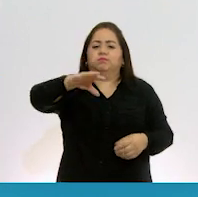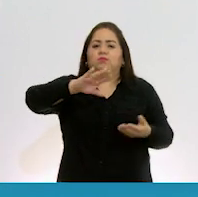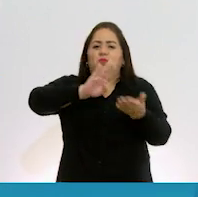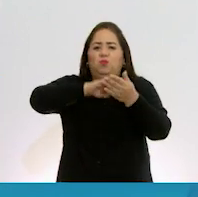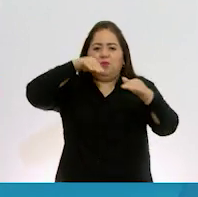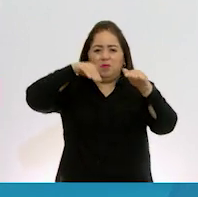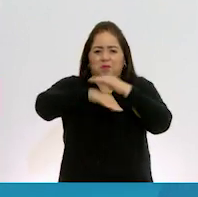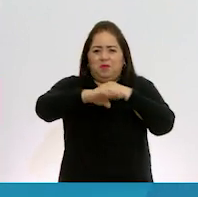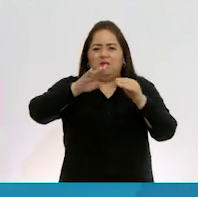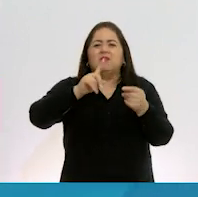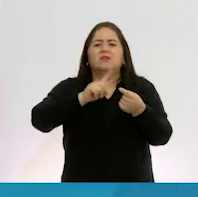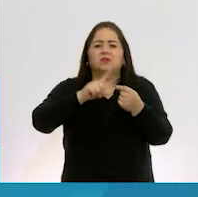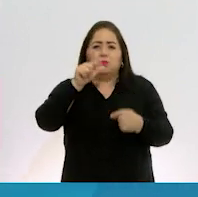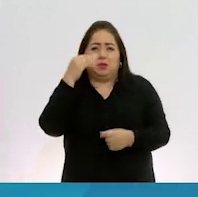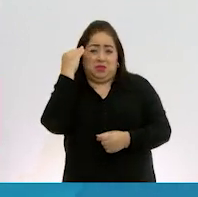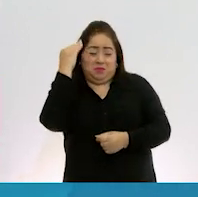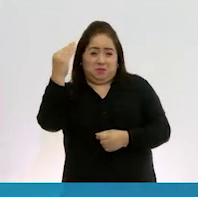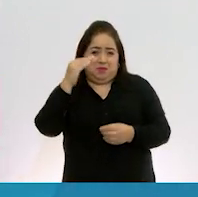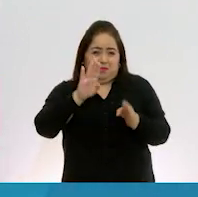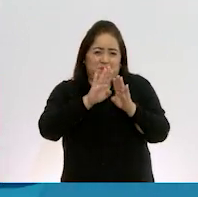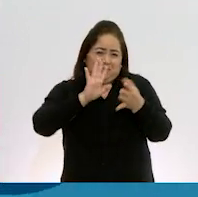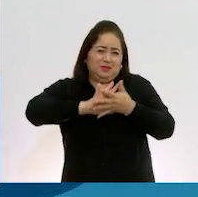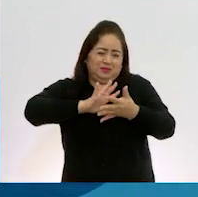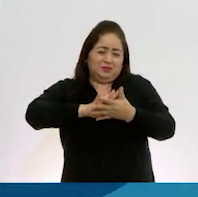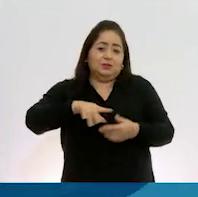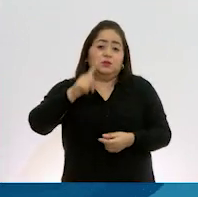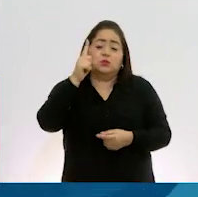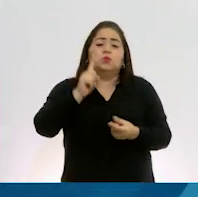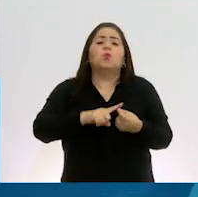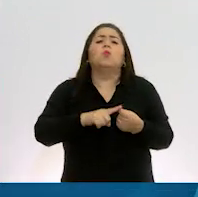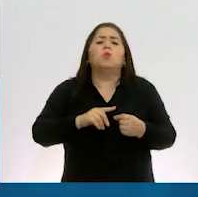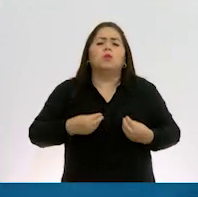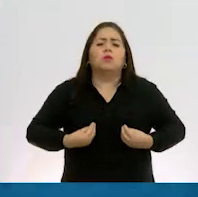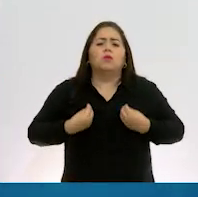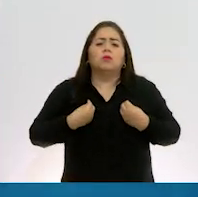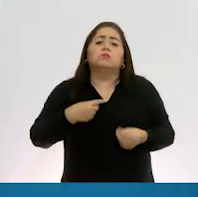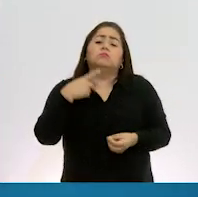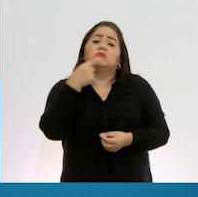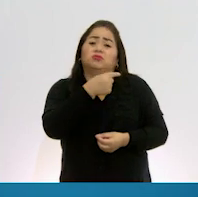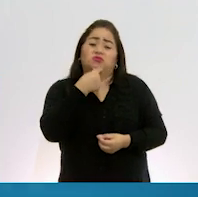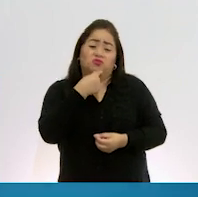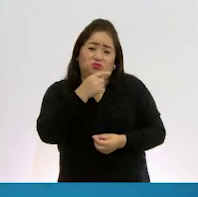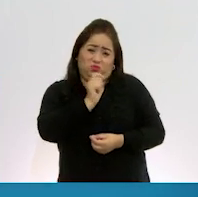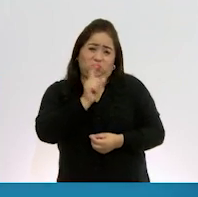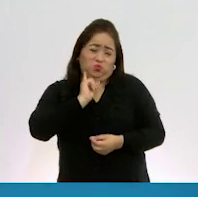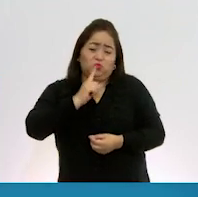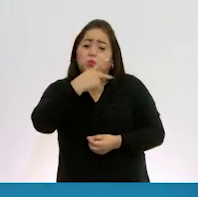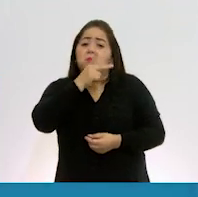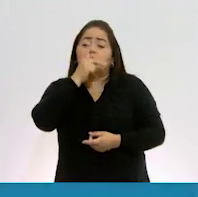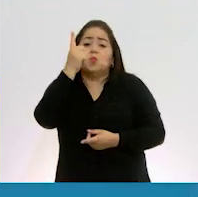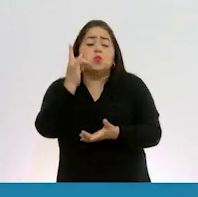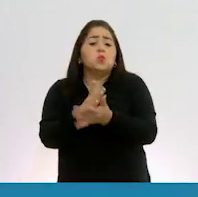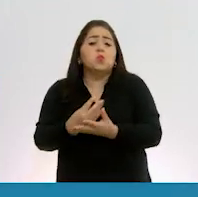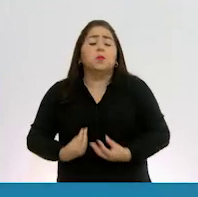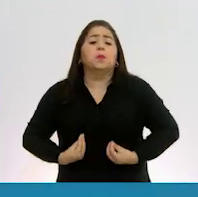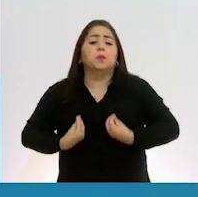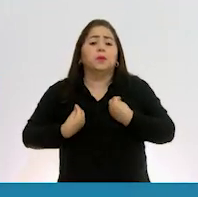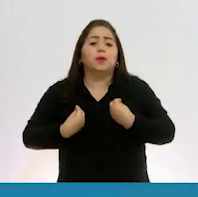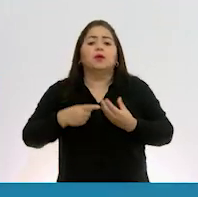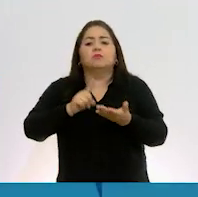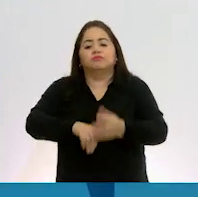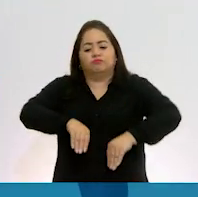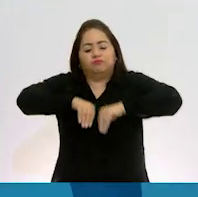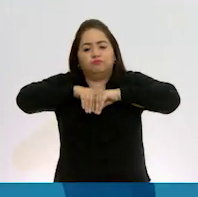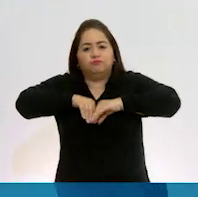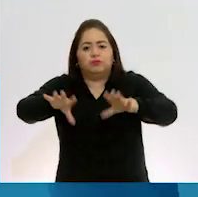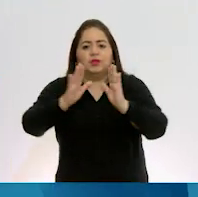concentración, donde tiempo después, el único sobreviviente fue el padre de Ana Frank, quien publicó su diario con